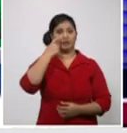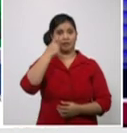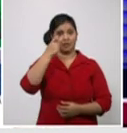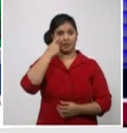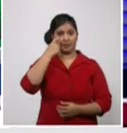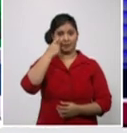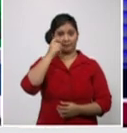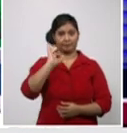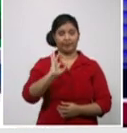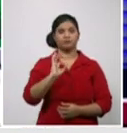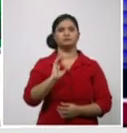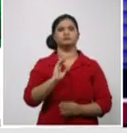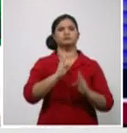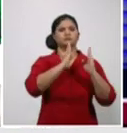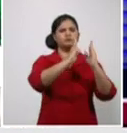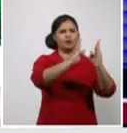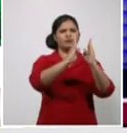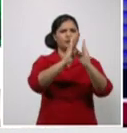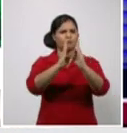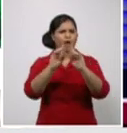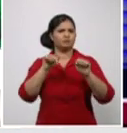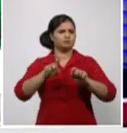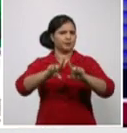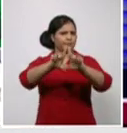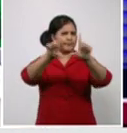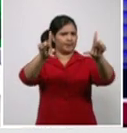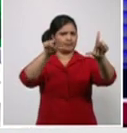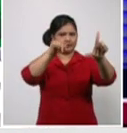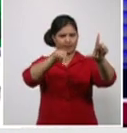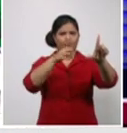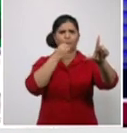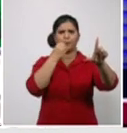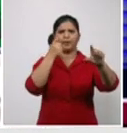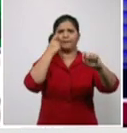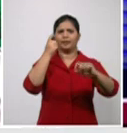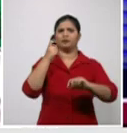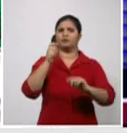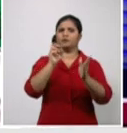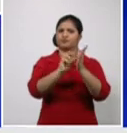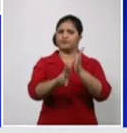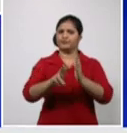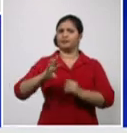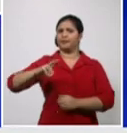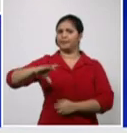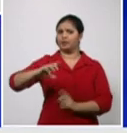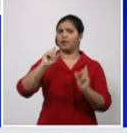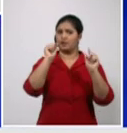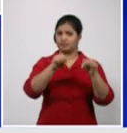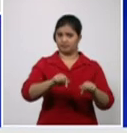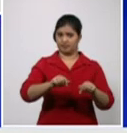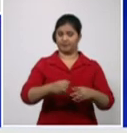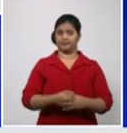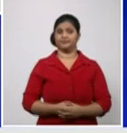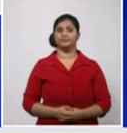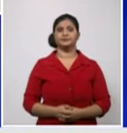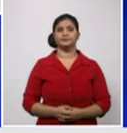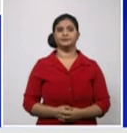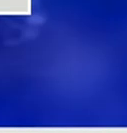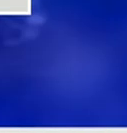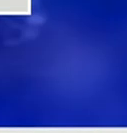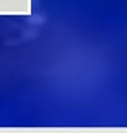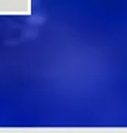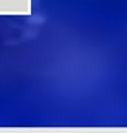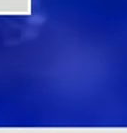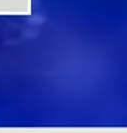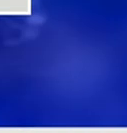una sola pantalla, se puede ver que Pinar del Río, no sé si se tenga a mano las 6 pantallas, ahí